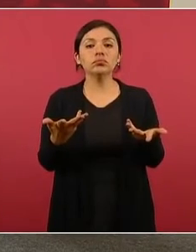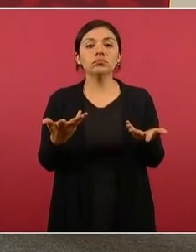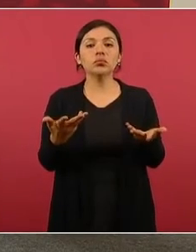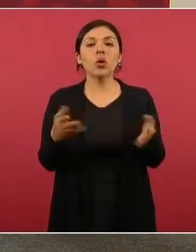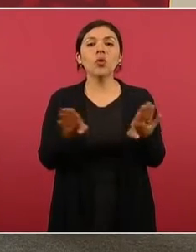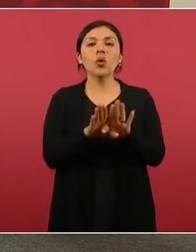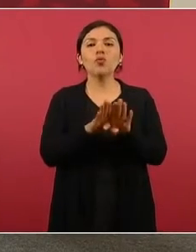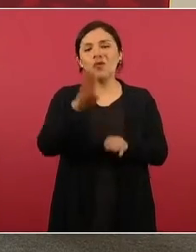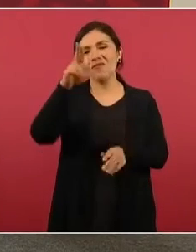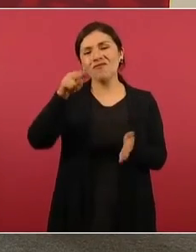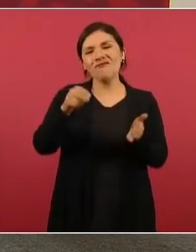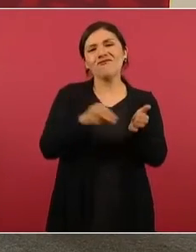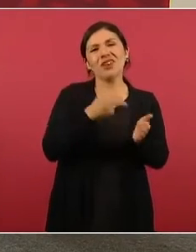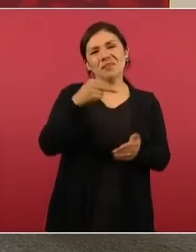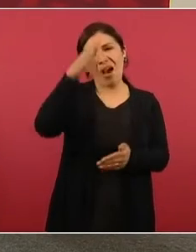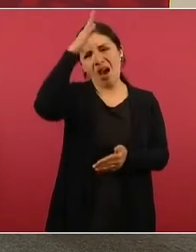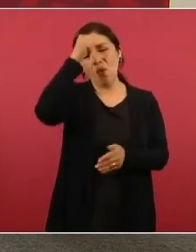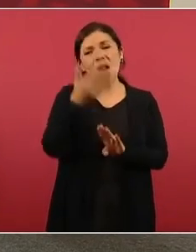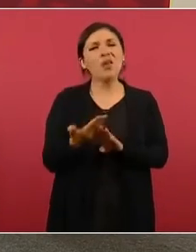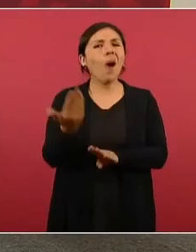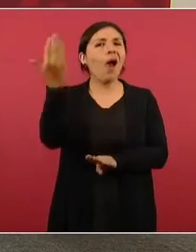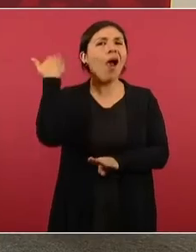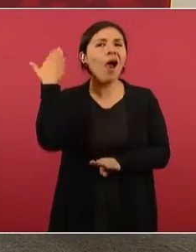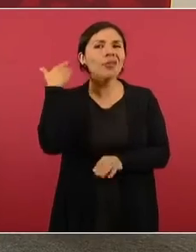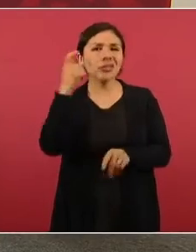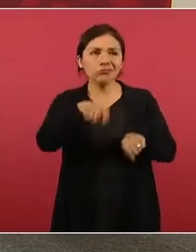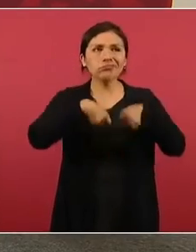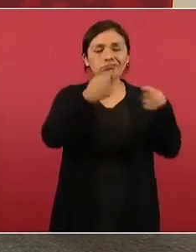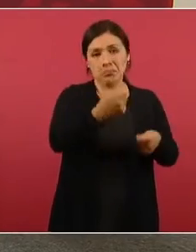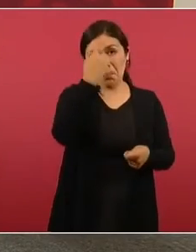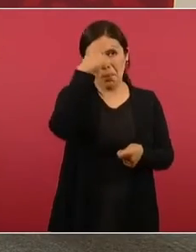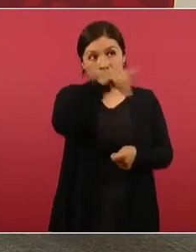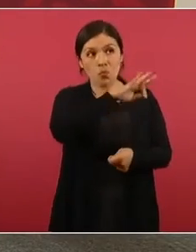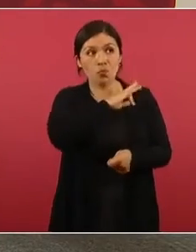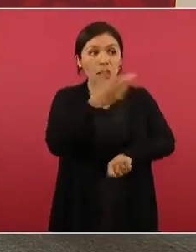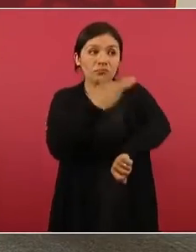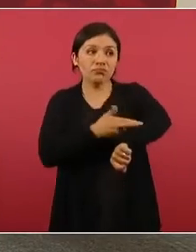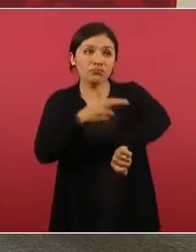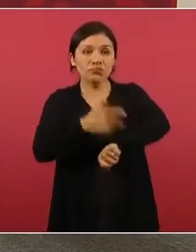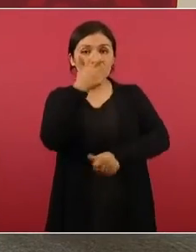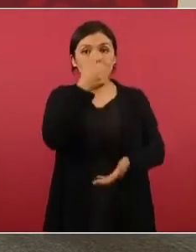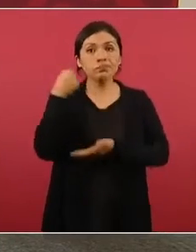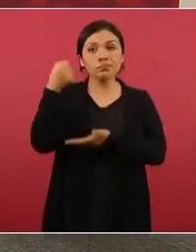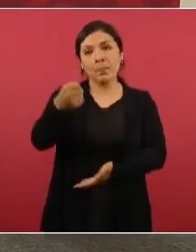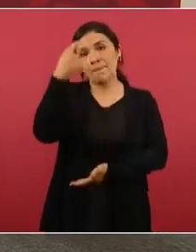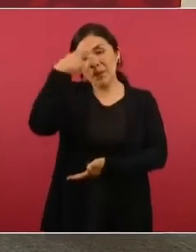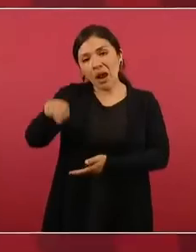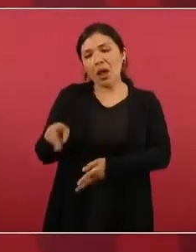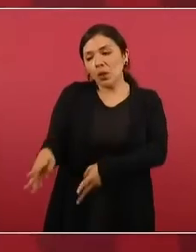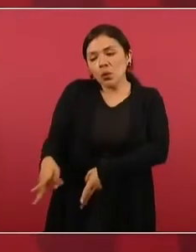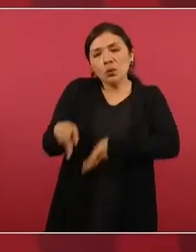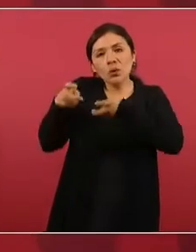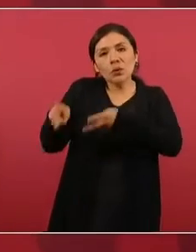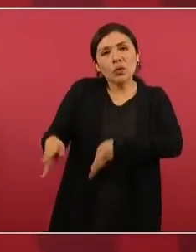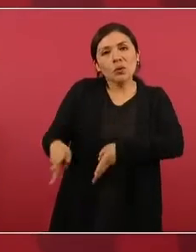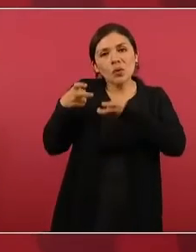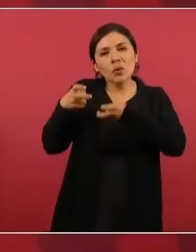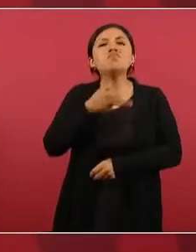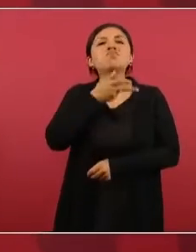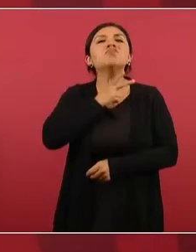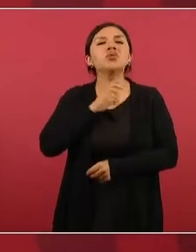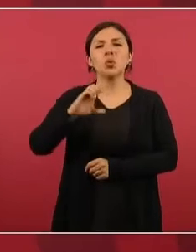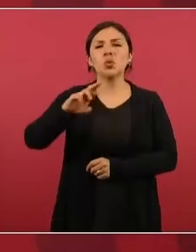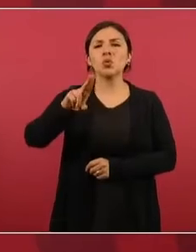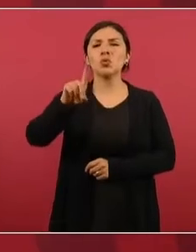los convenios que se les entregaron para invertir y extraer crudo, por ejemplo,